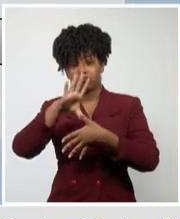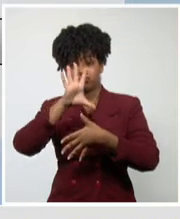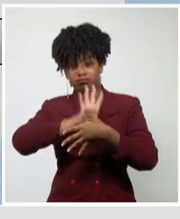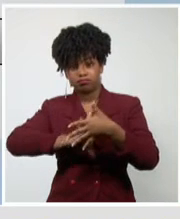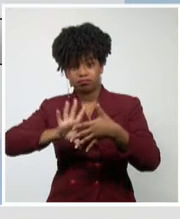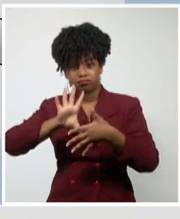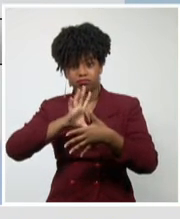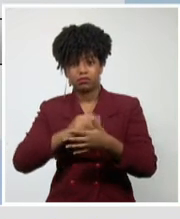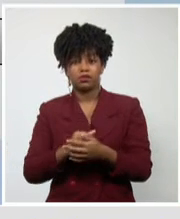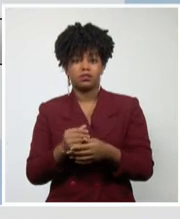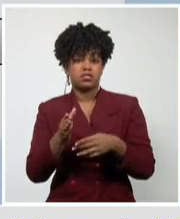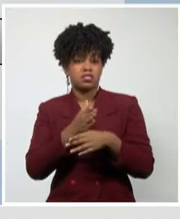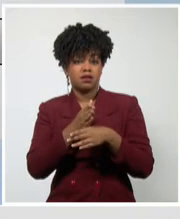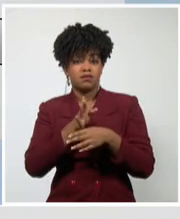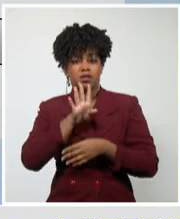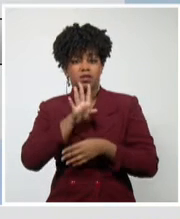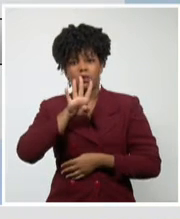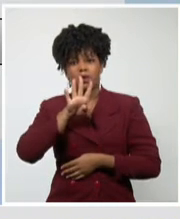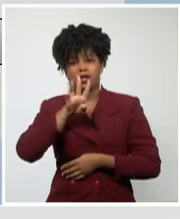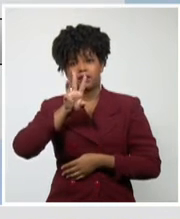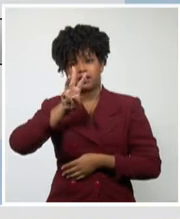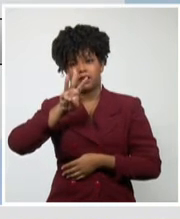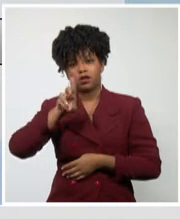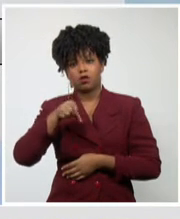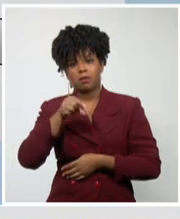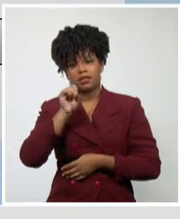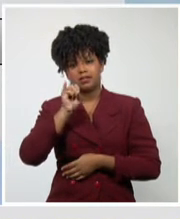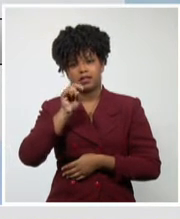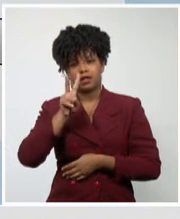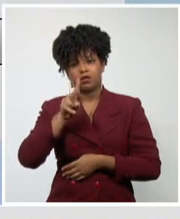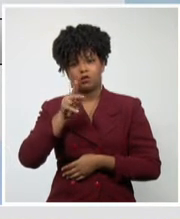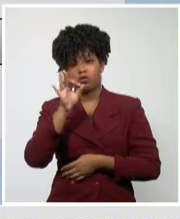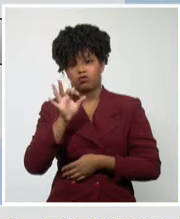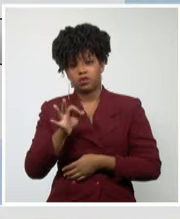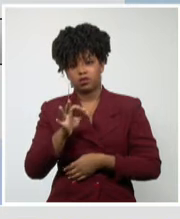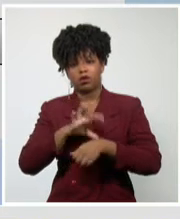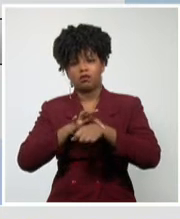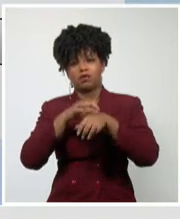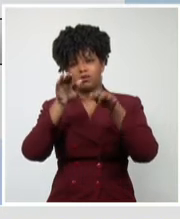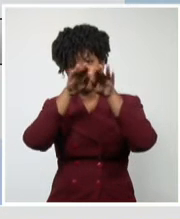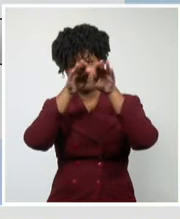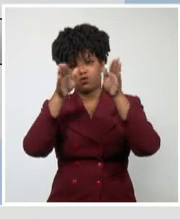representan el 43,62% de los casos reportados en el mundo.